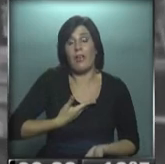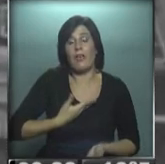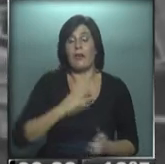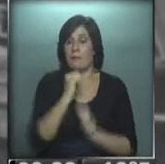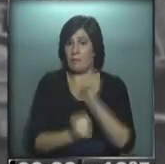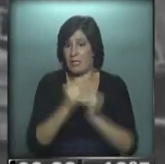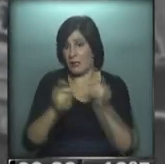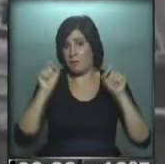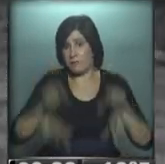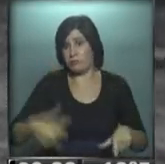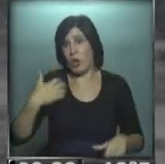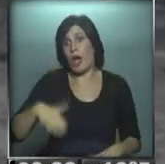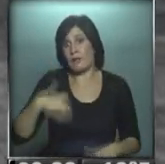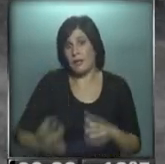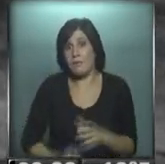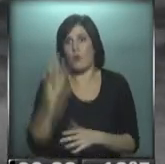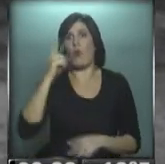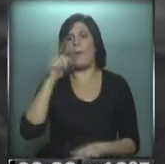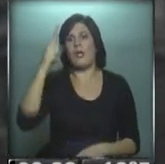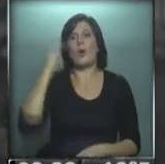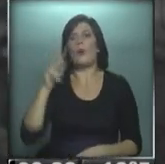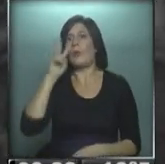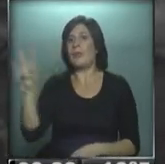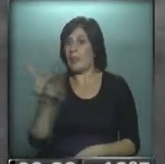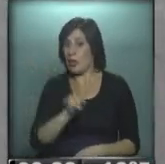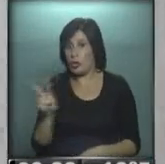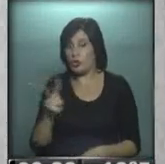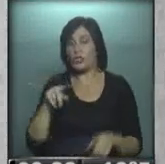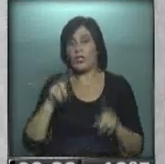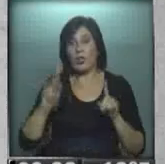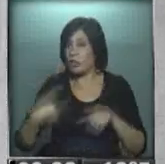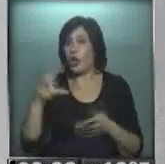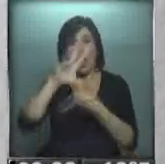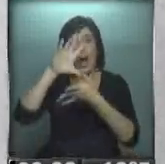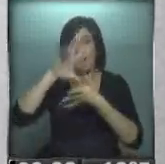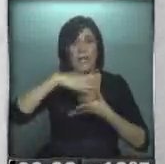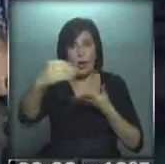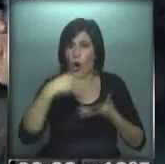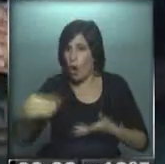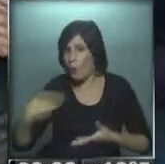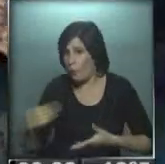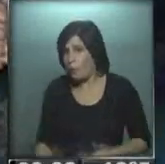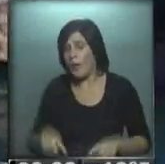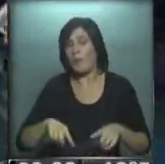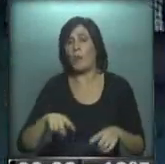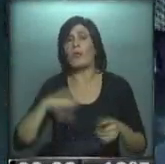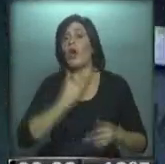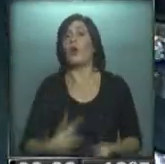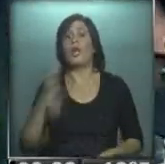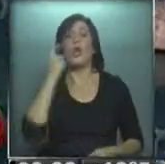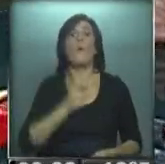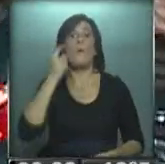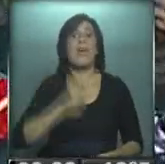empresa estatal creada en 1922 y modelo para el resto de Latinoamérica, se inició cuando el gobierno menemista la transformó en